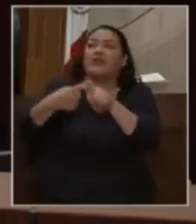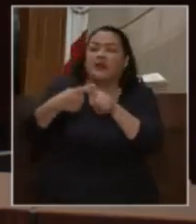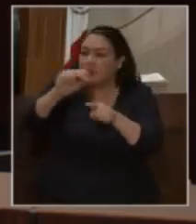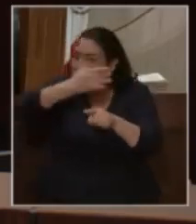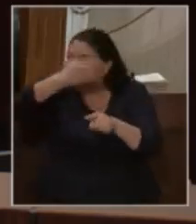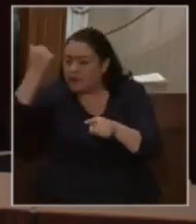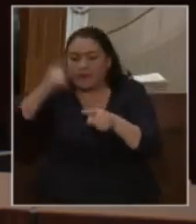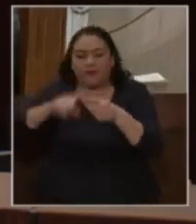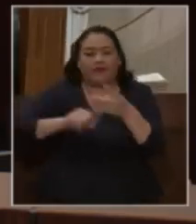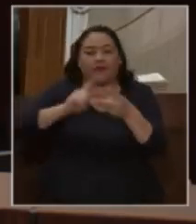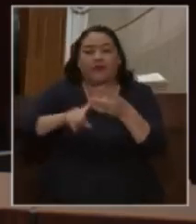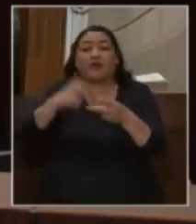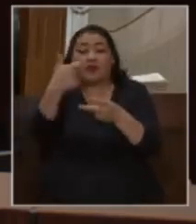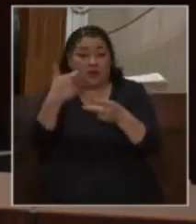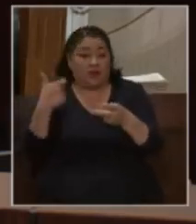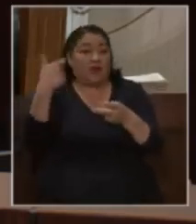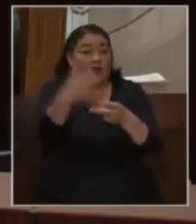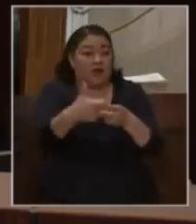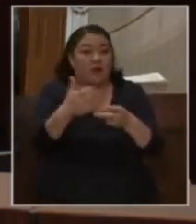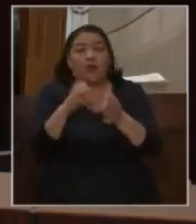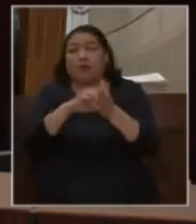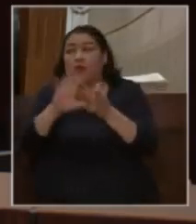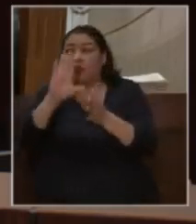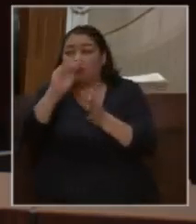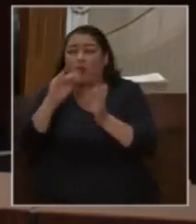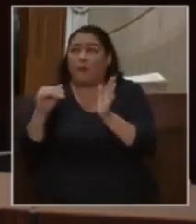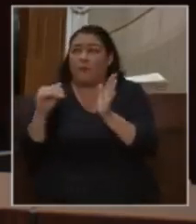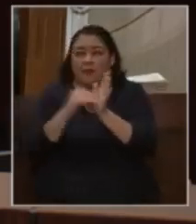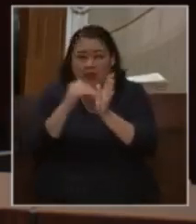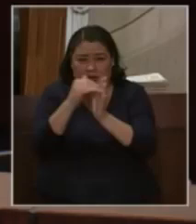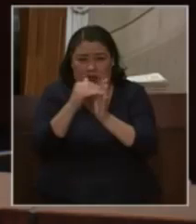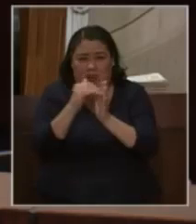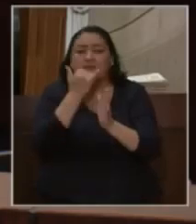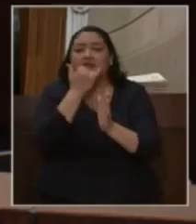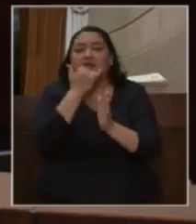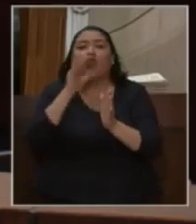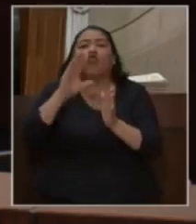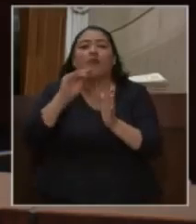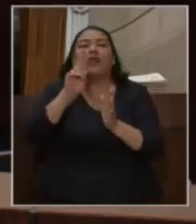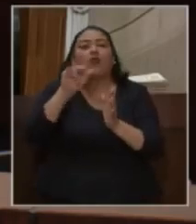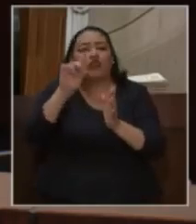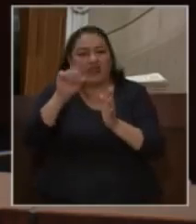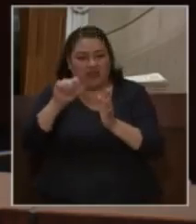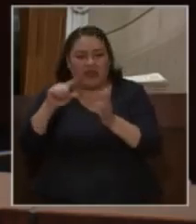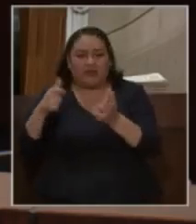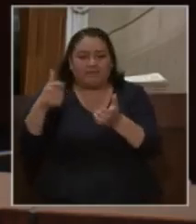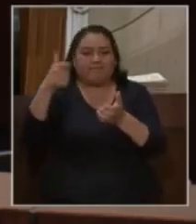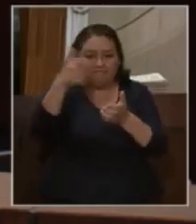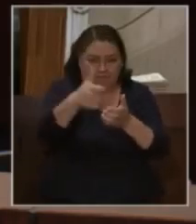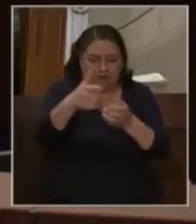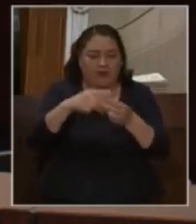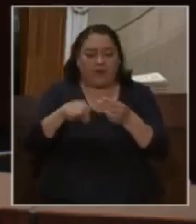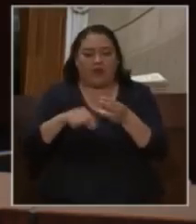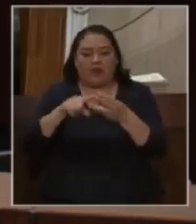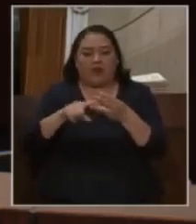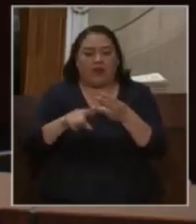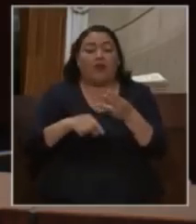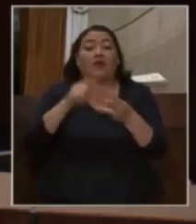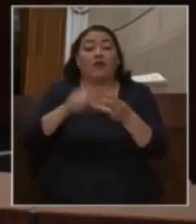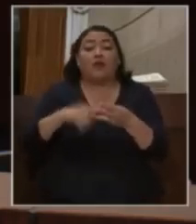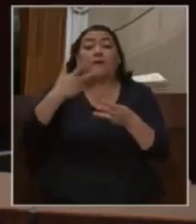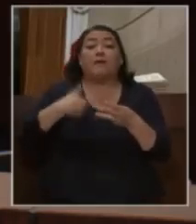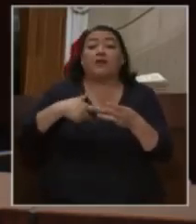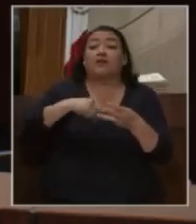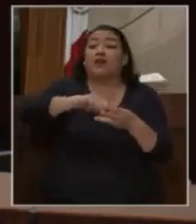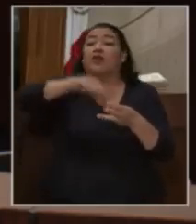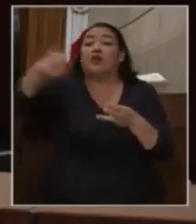recibieron aportaciones en efectivo superiores a 90 unidades de medida y actualización, que se omitió rechazar aportaciones